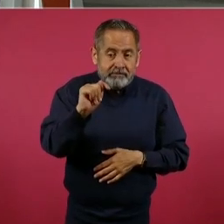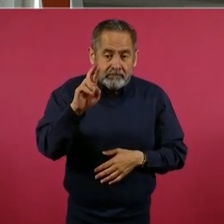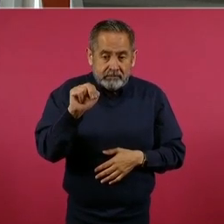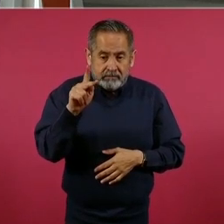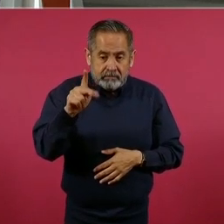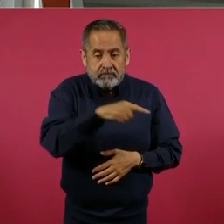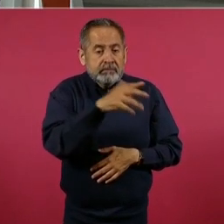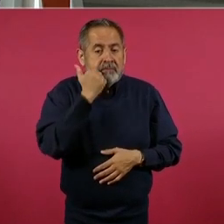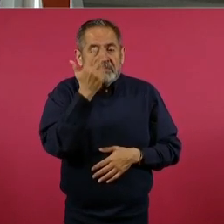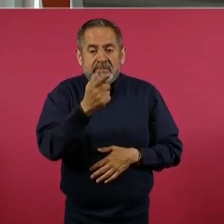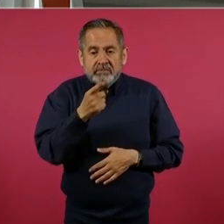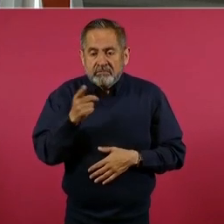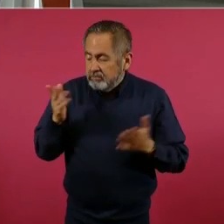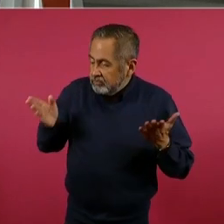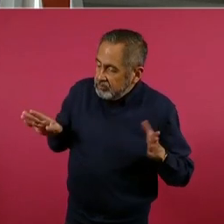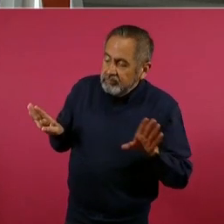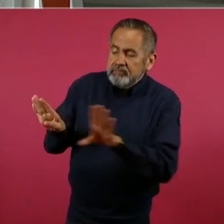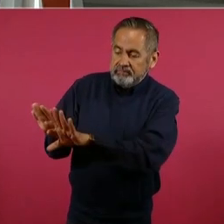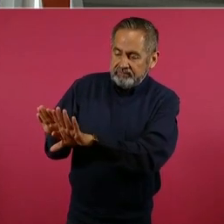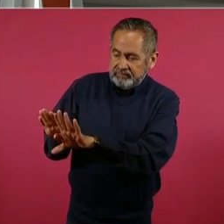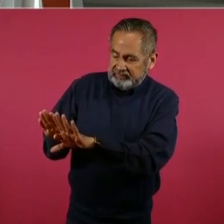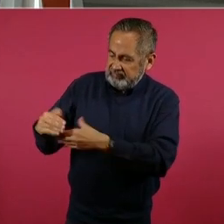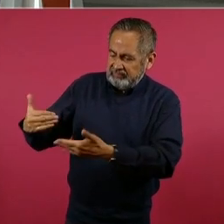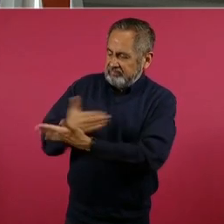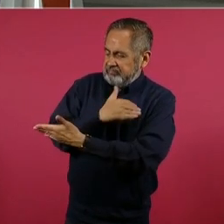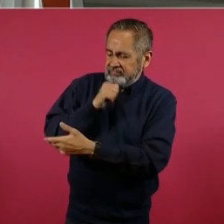cerrar la frontera